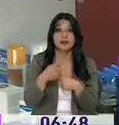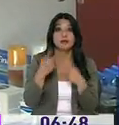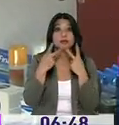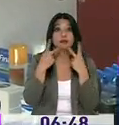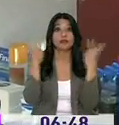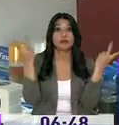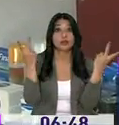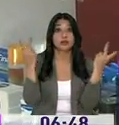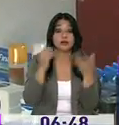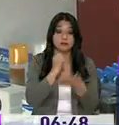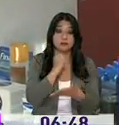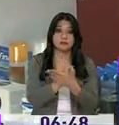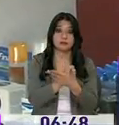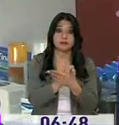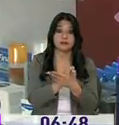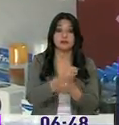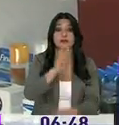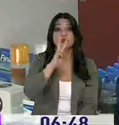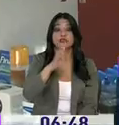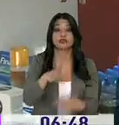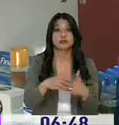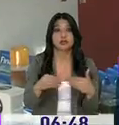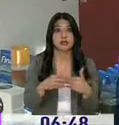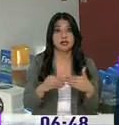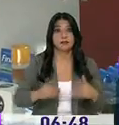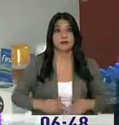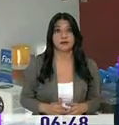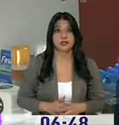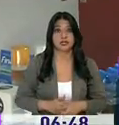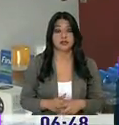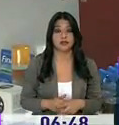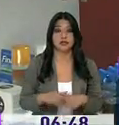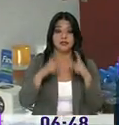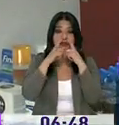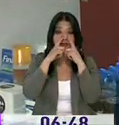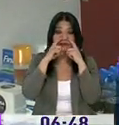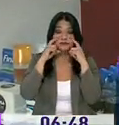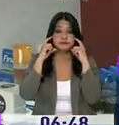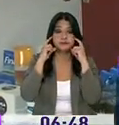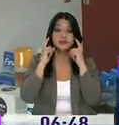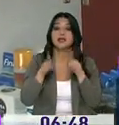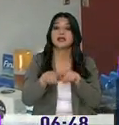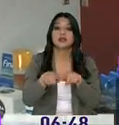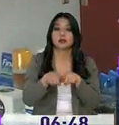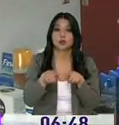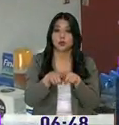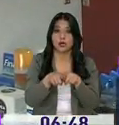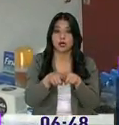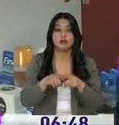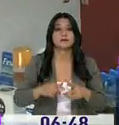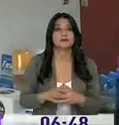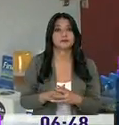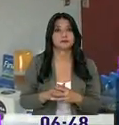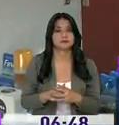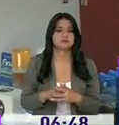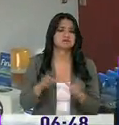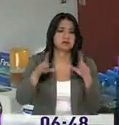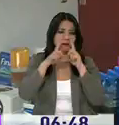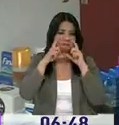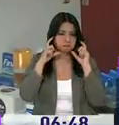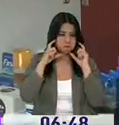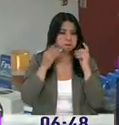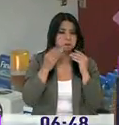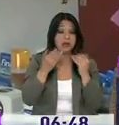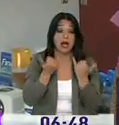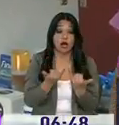va a venir marcado por encima de los $2. Las mascarillas igual, las sencillas, las mascarillas quirúrgicas sencillas, que aquí nosotros